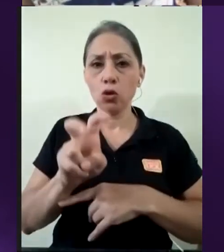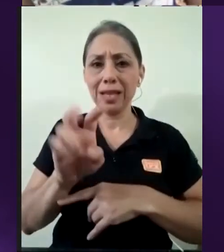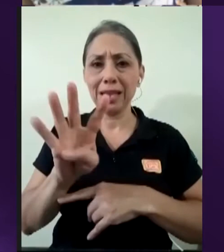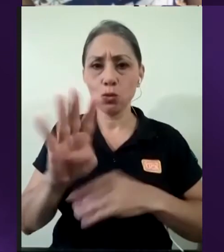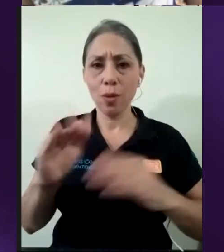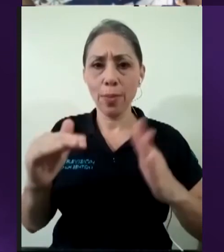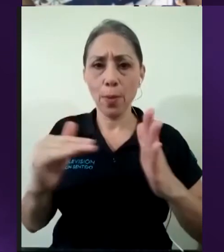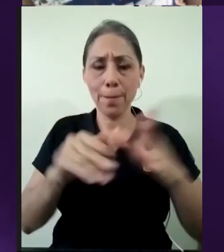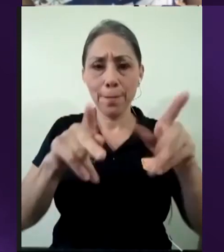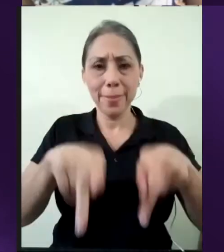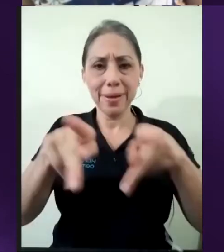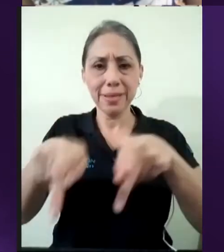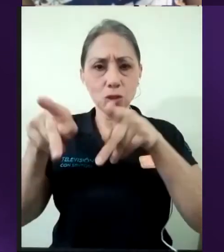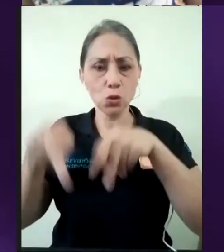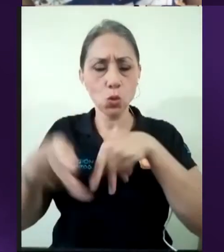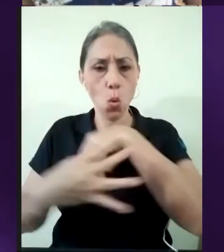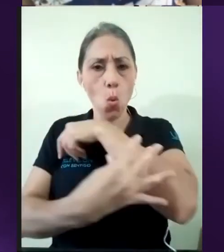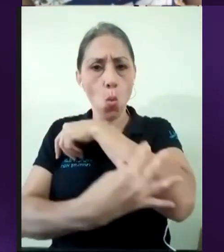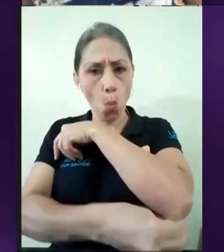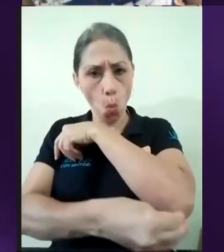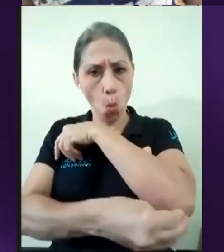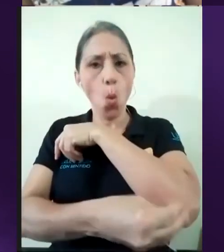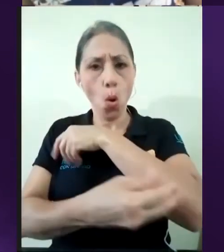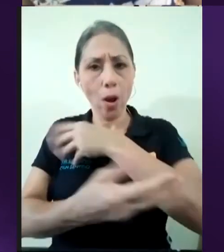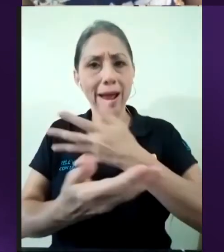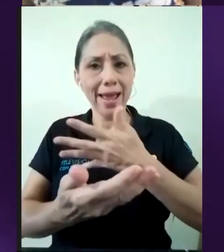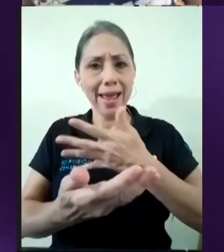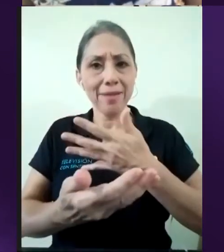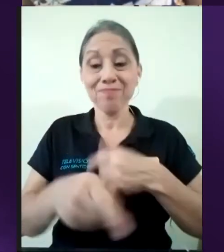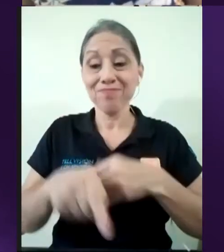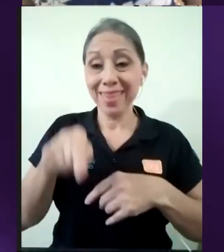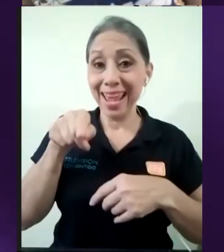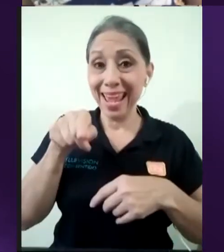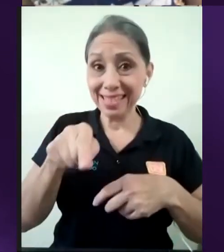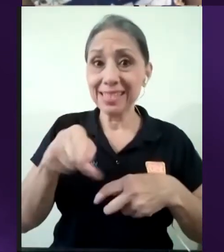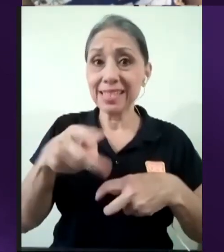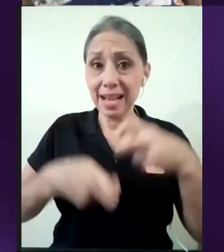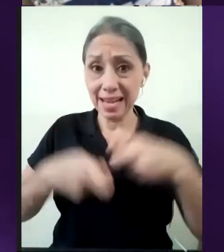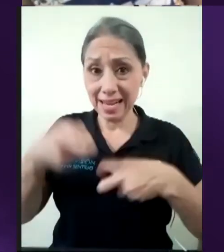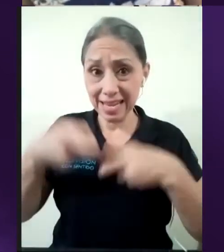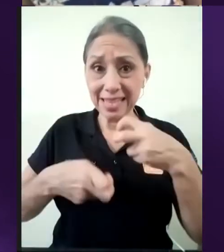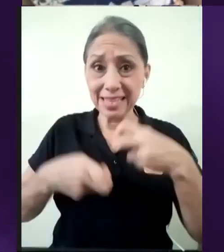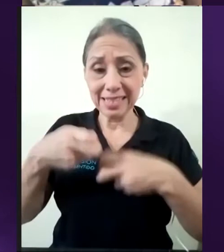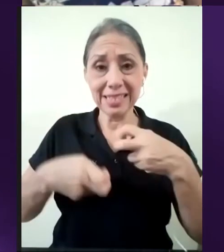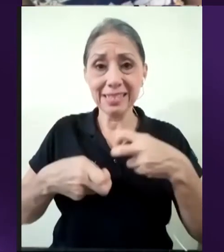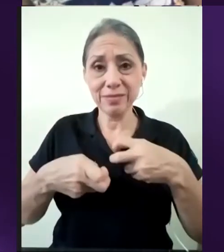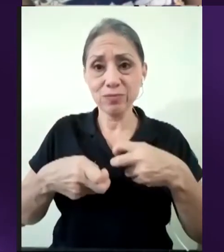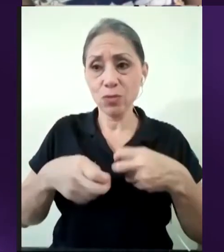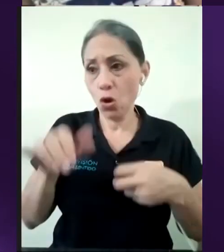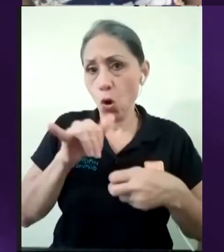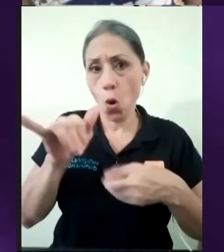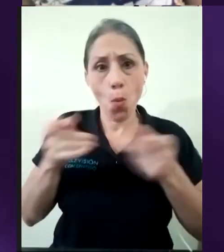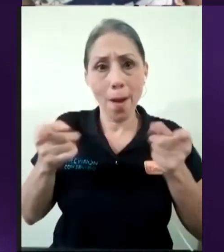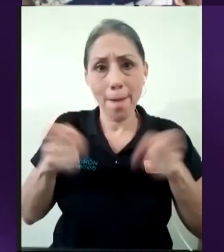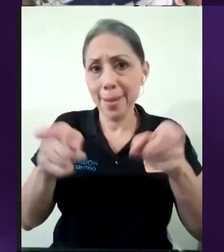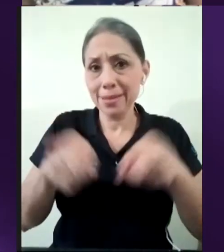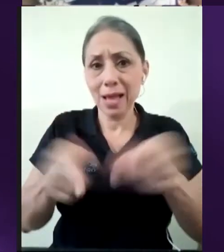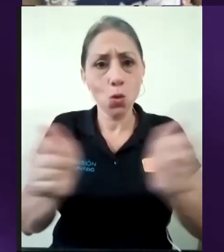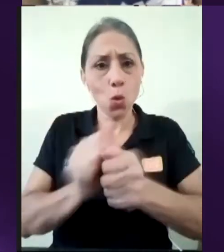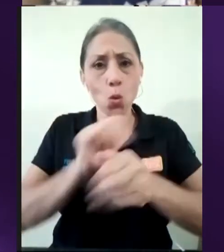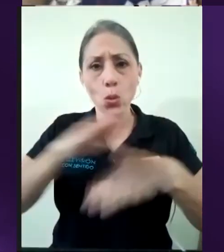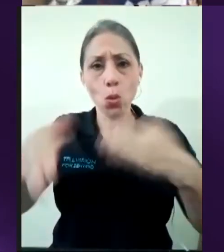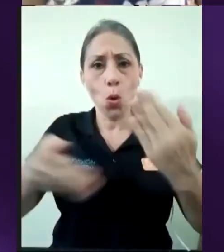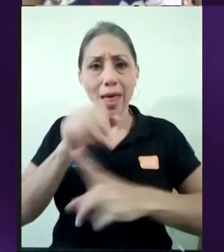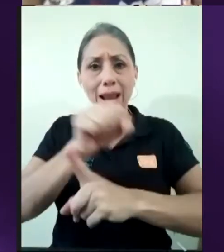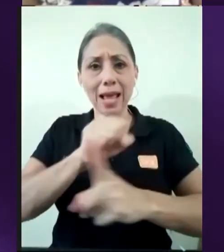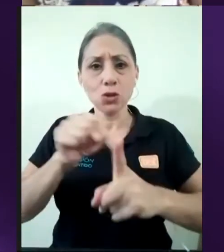en situación ya de pobreza y que esta crisis va a generar, igual como ha generado en la sociedad costarricense, una serie